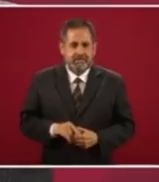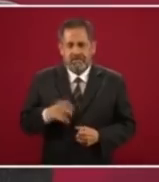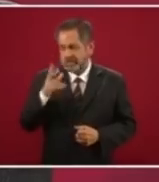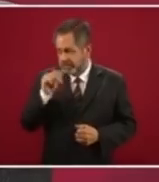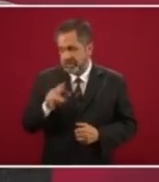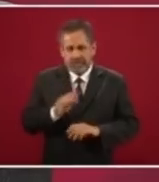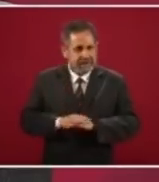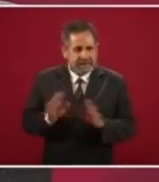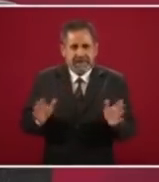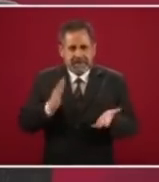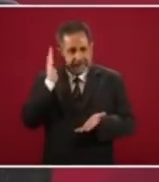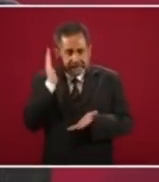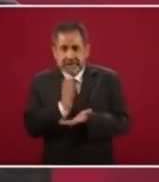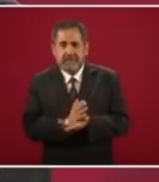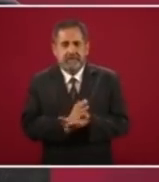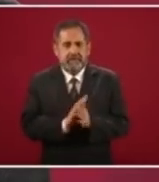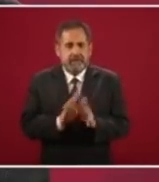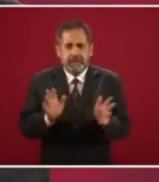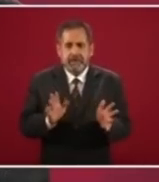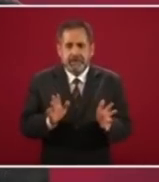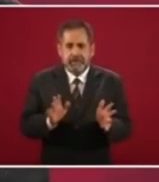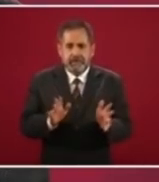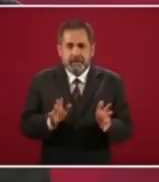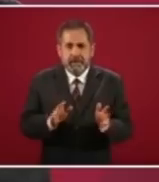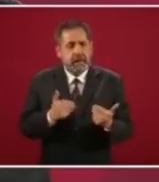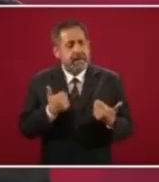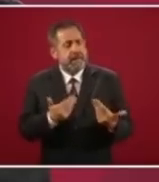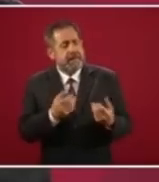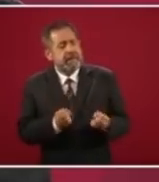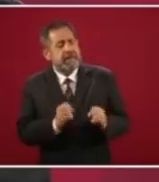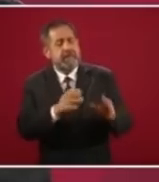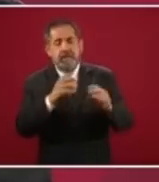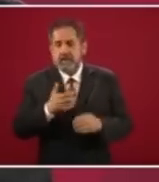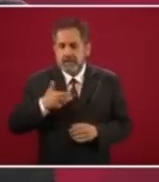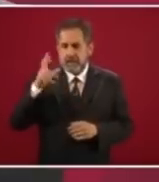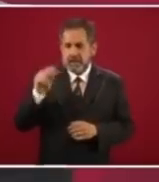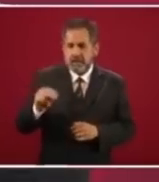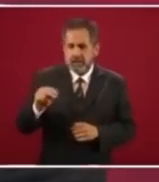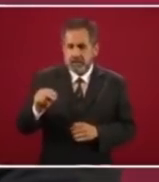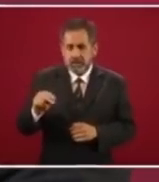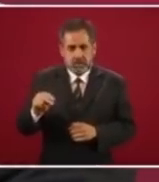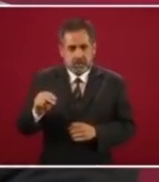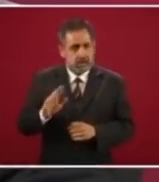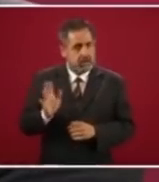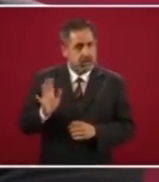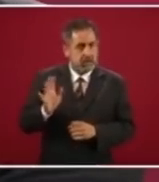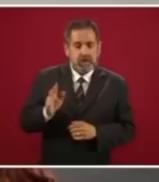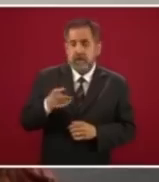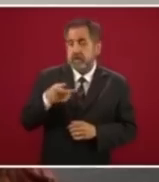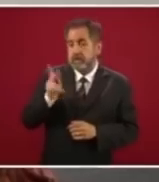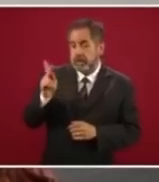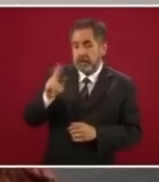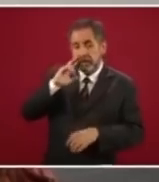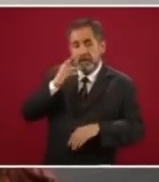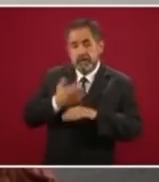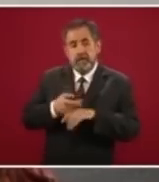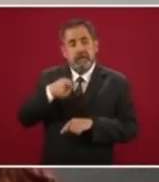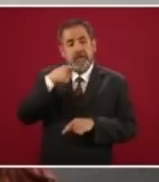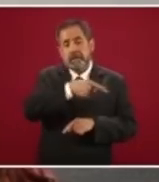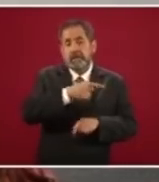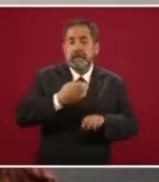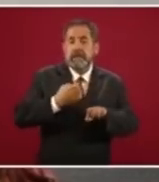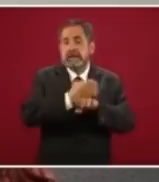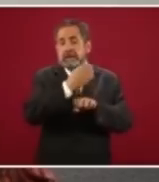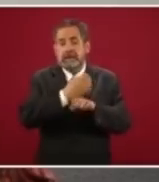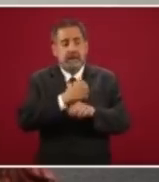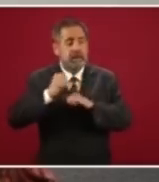algo que ya no se va a festinar, pero corresponde a las instancias